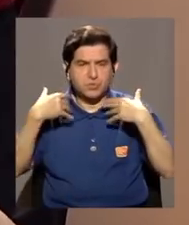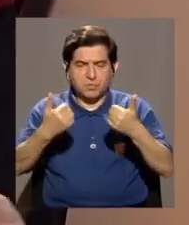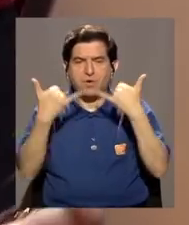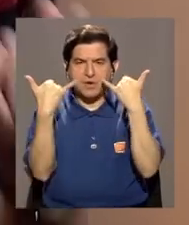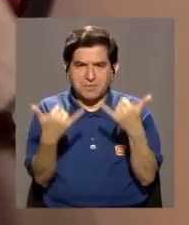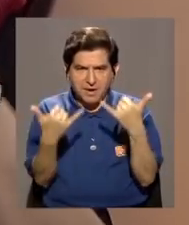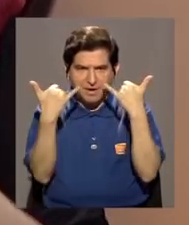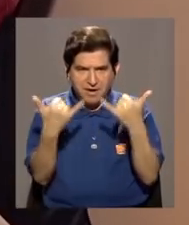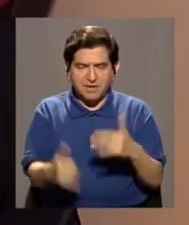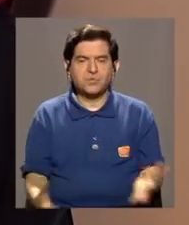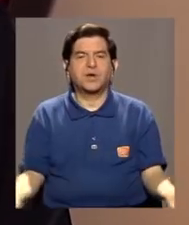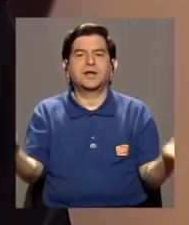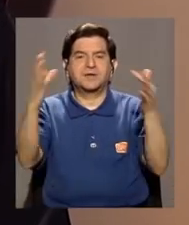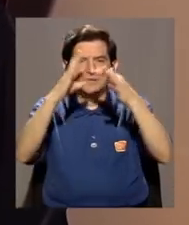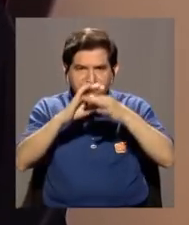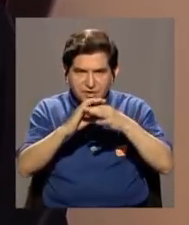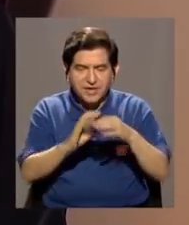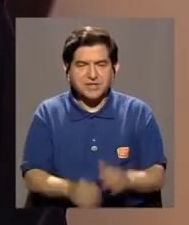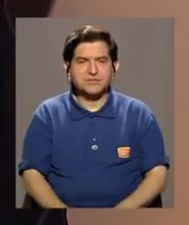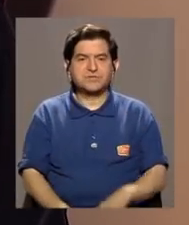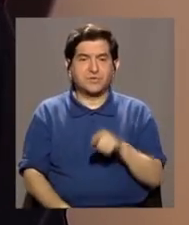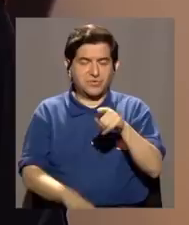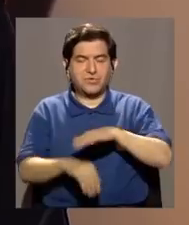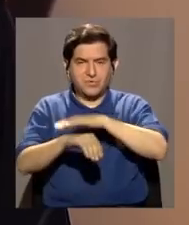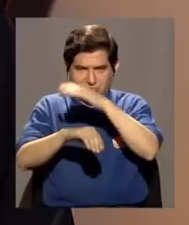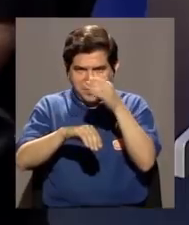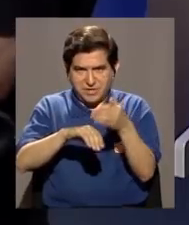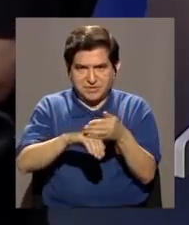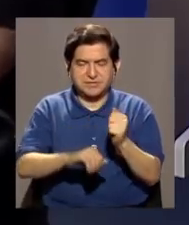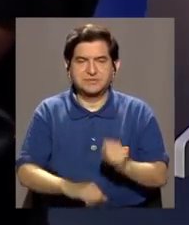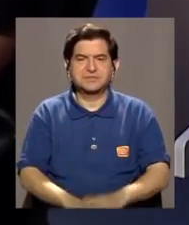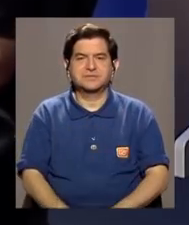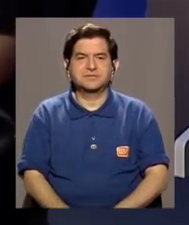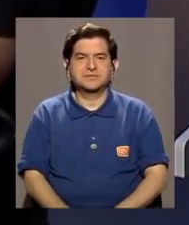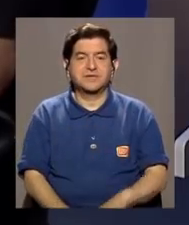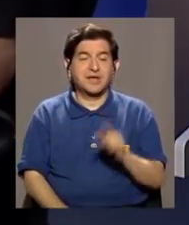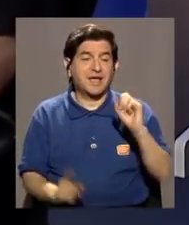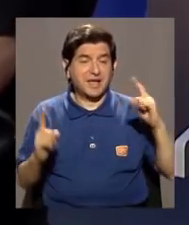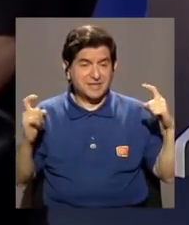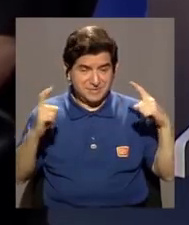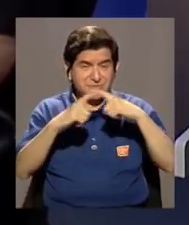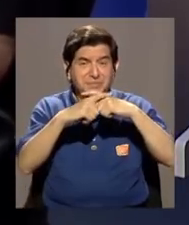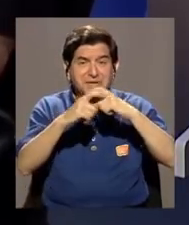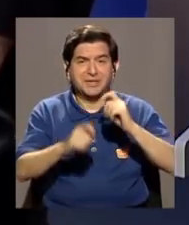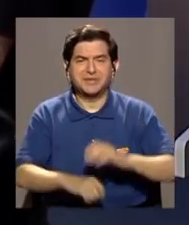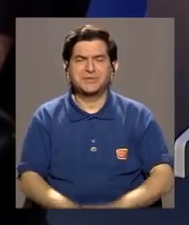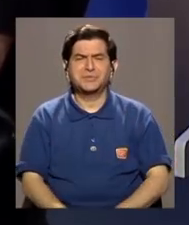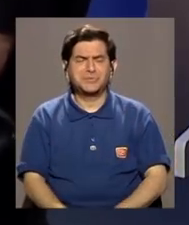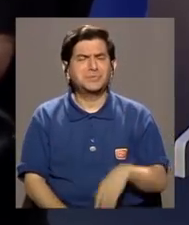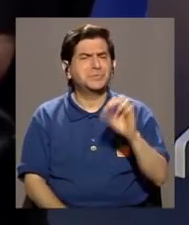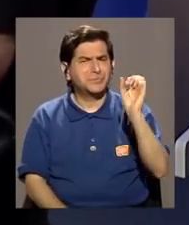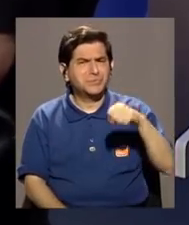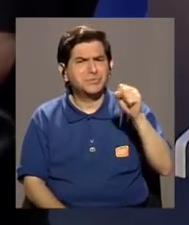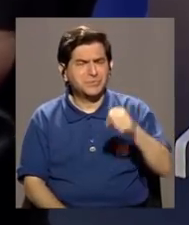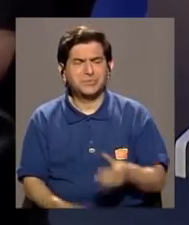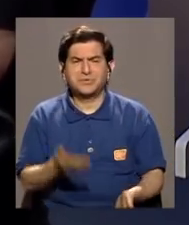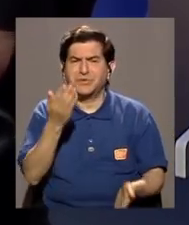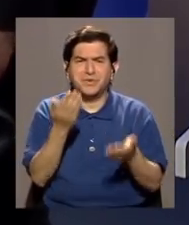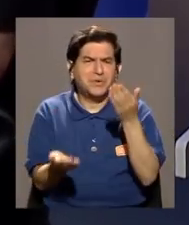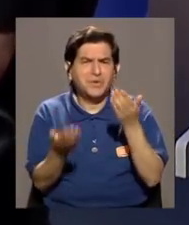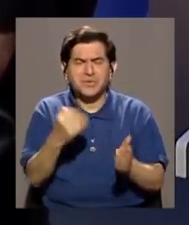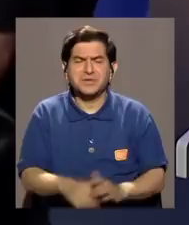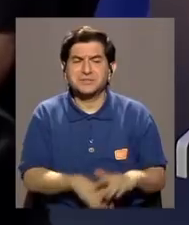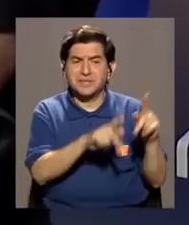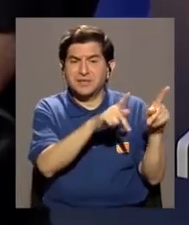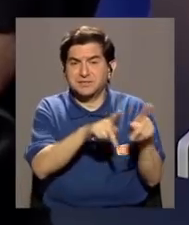actual está relacionado con una gestación previa a este complejo pero es muy complejo y sobre